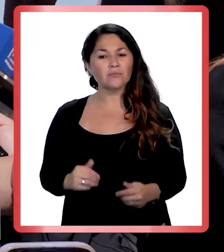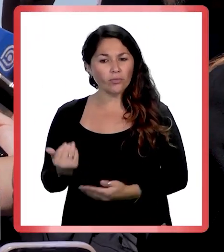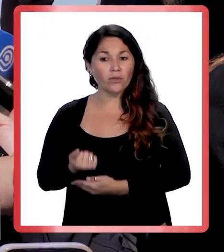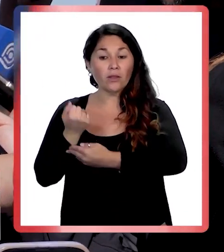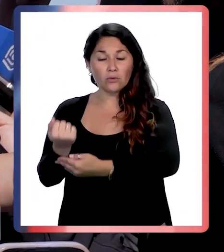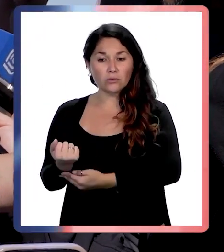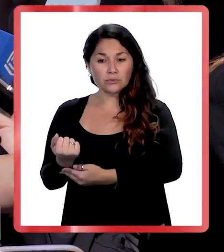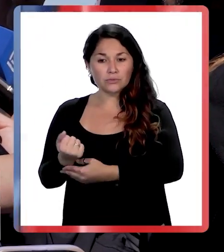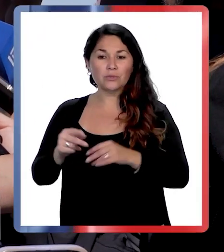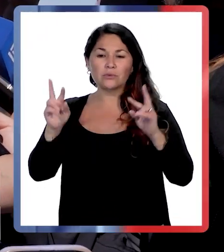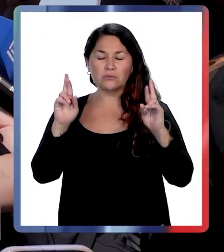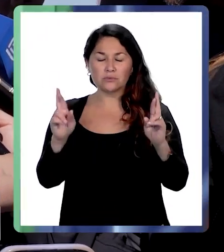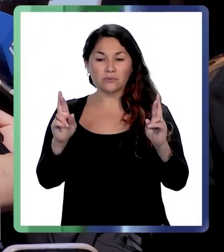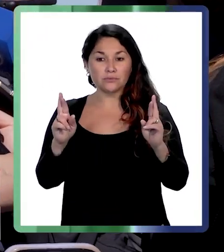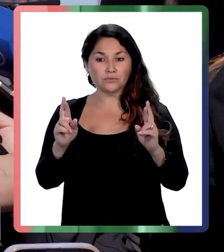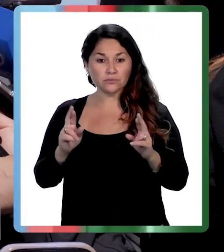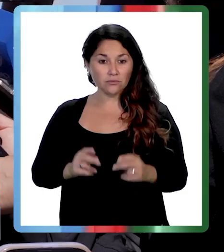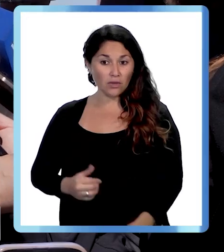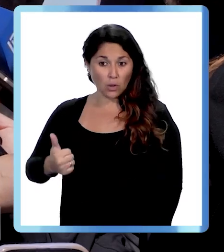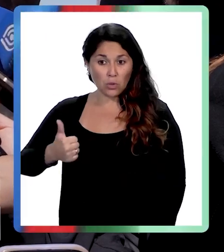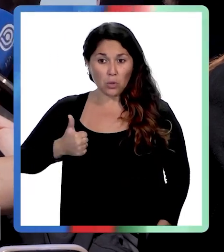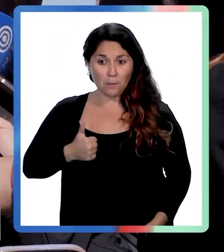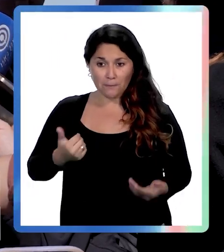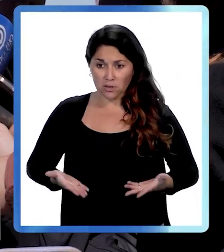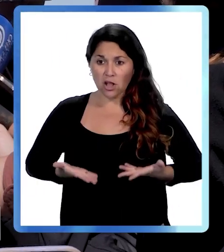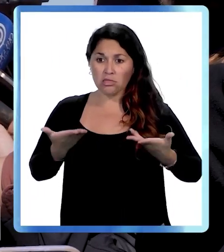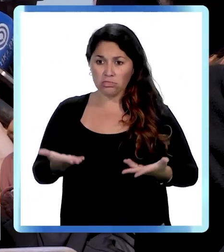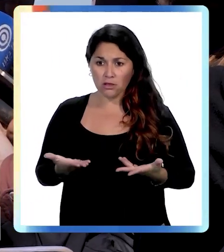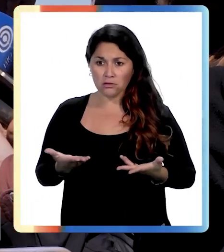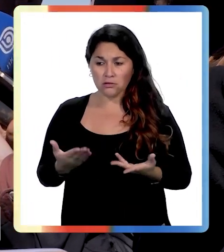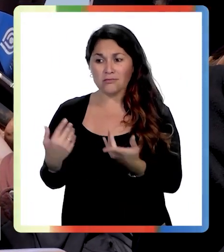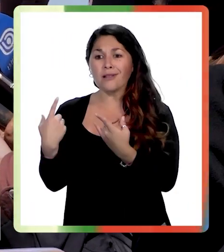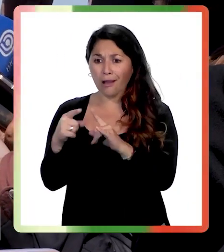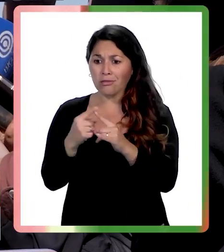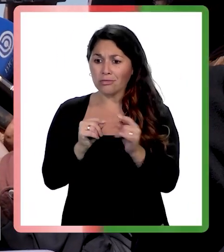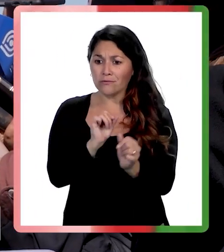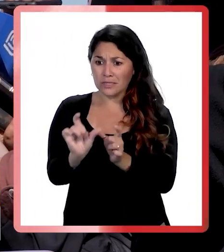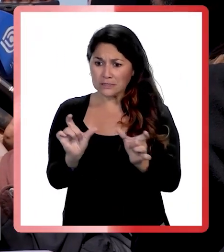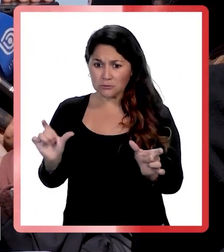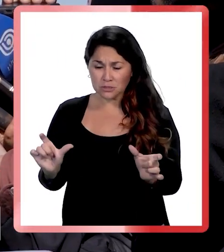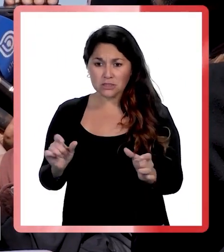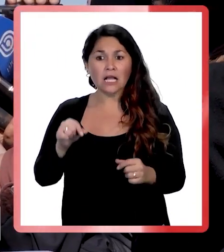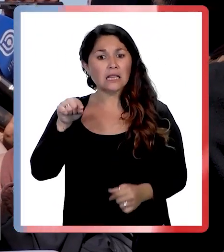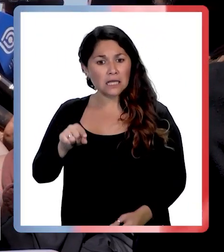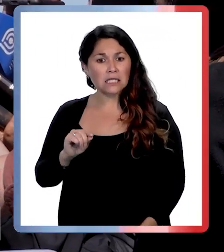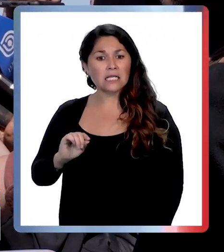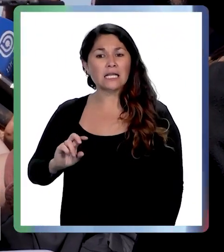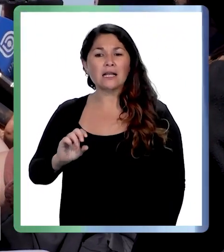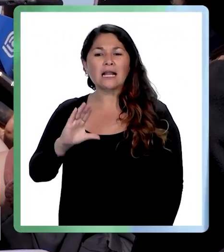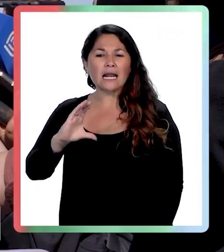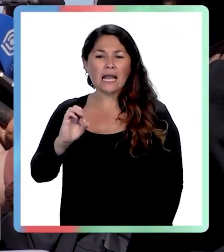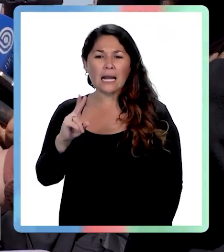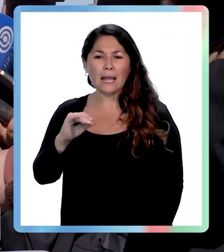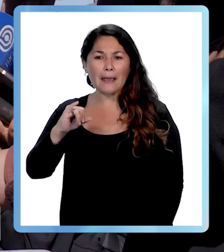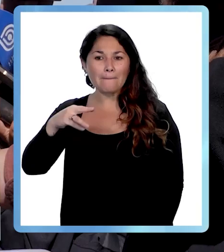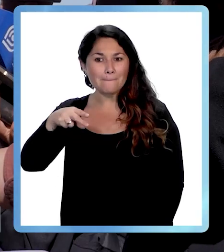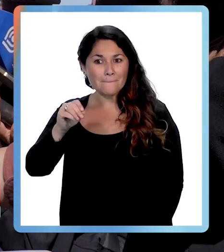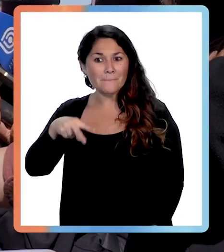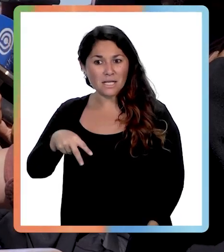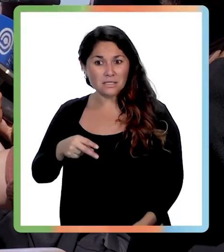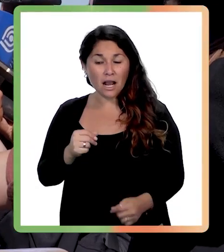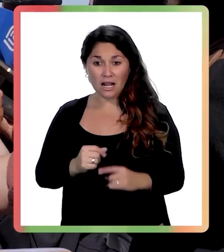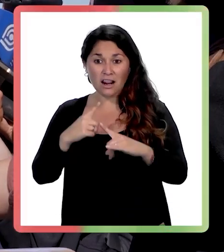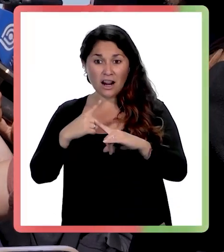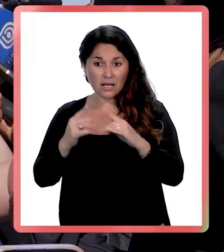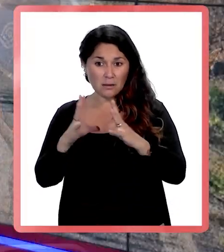colaborar y ojalá cumplir y entregar a los delincuentes que cometieron un crimen gravísimo como es el asesinato